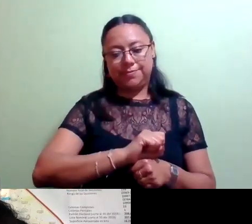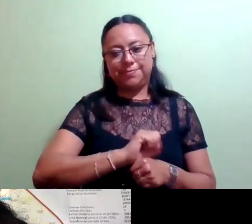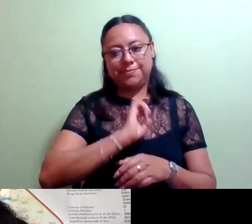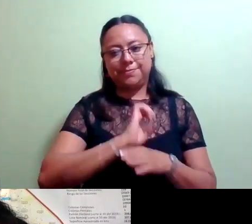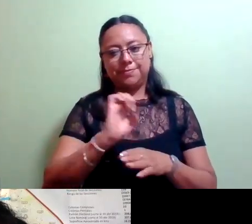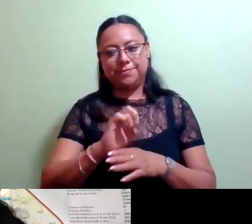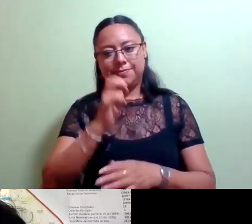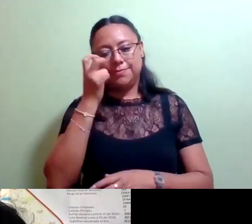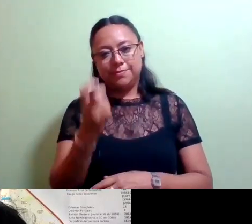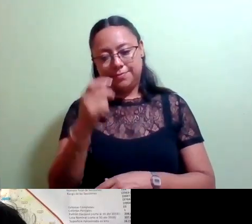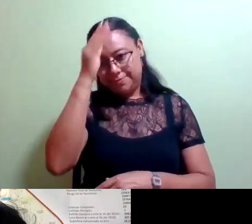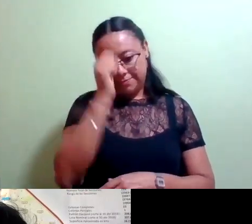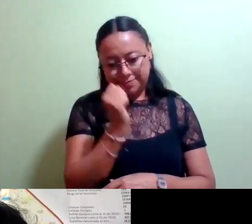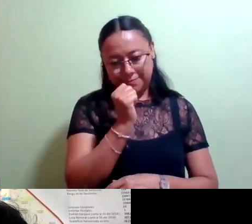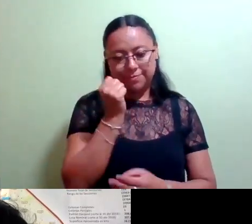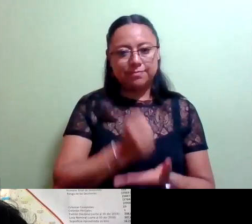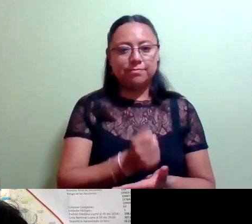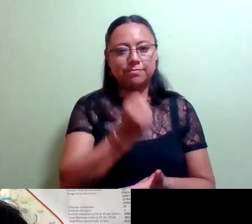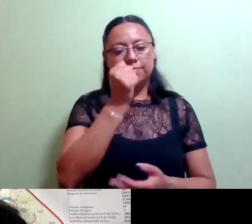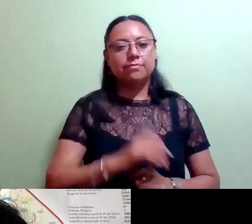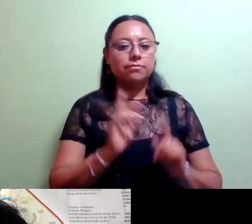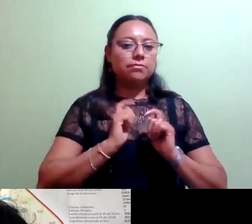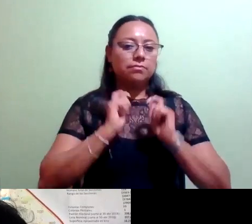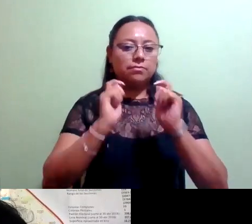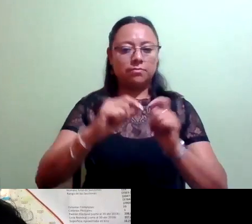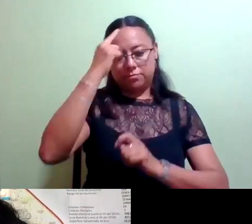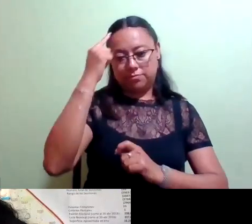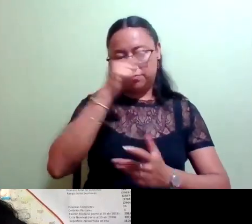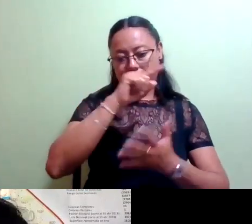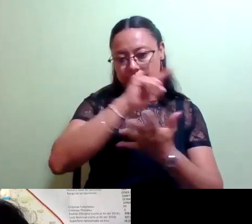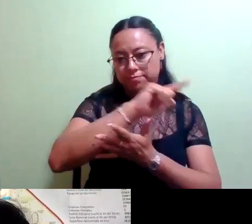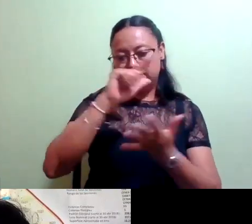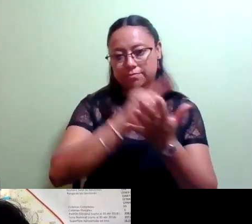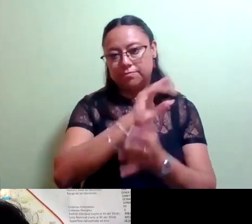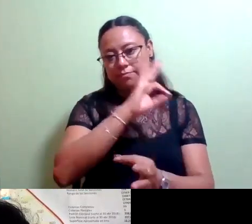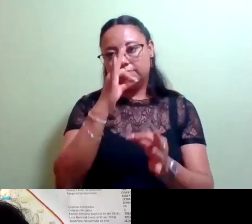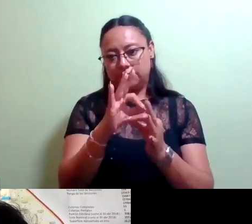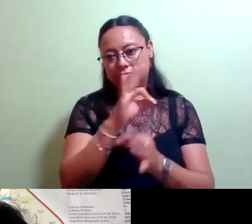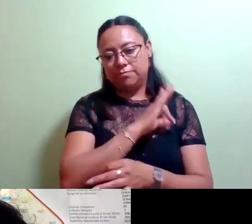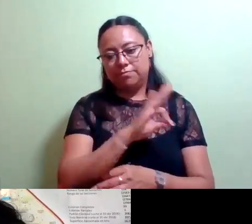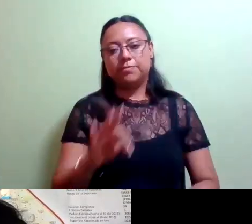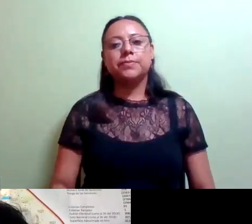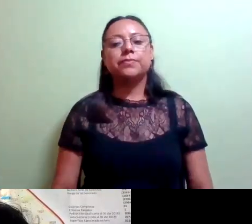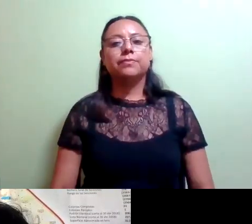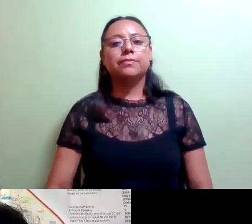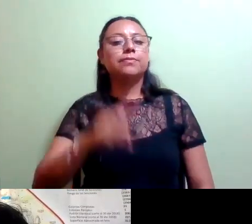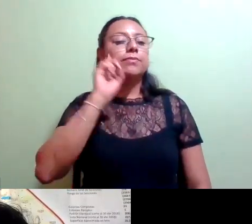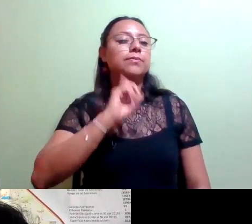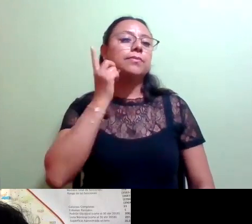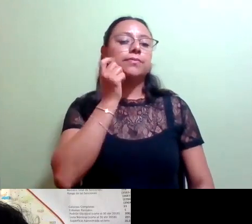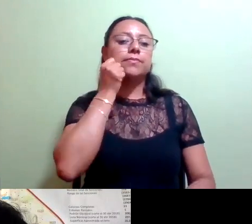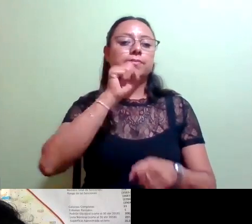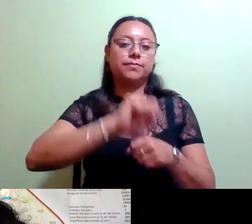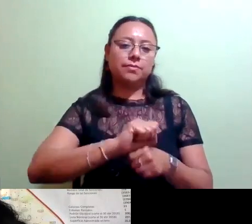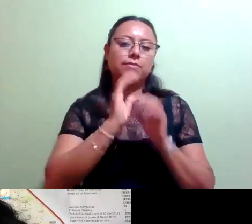Se aprueba el acuerdo de referencia. Túrnese para los efectos legales a los que tenga lugar. Diputada secretaria,